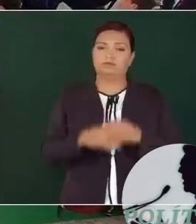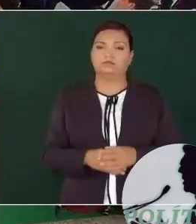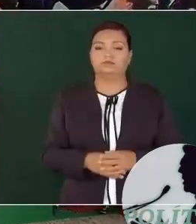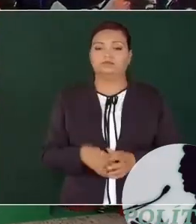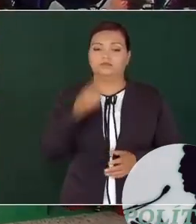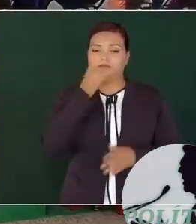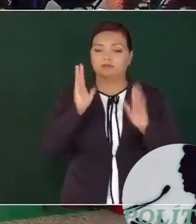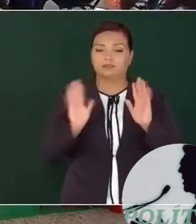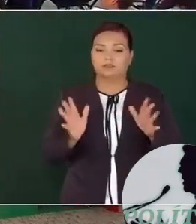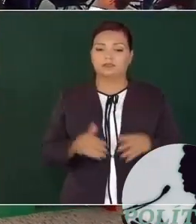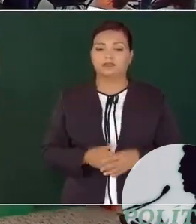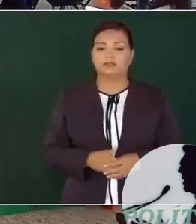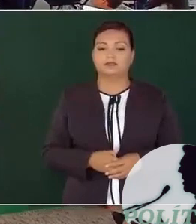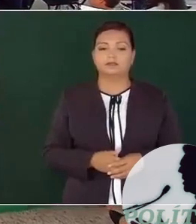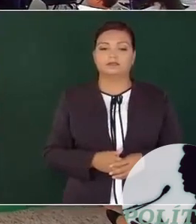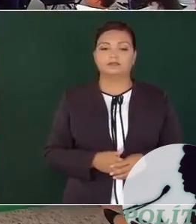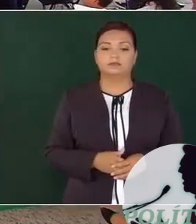Ya,